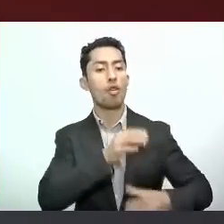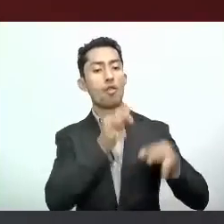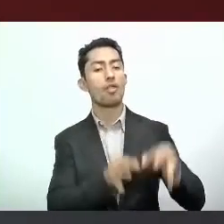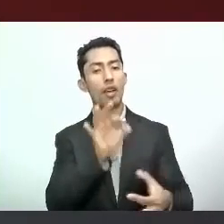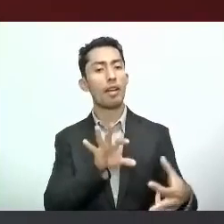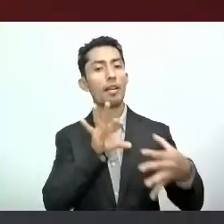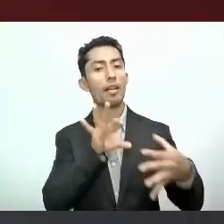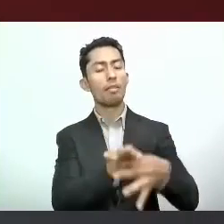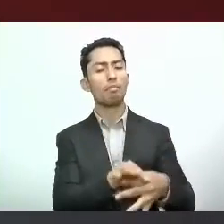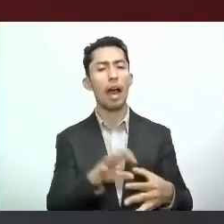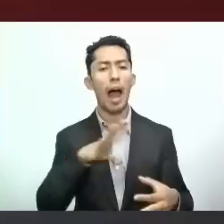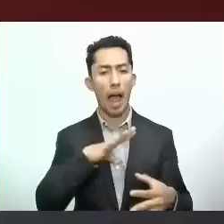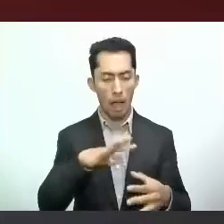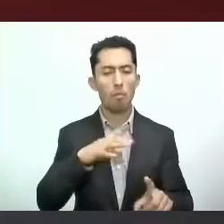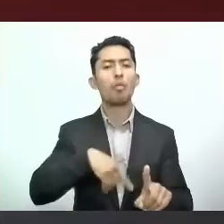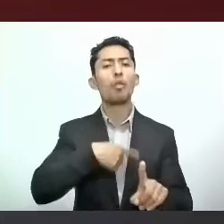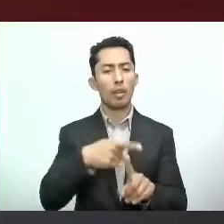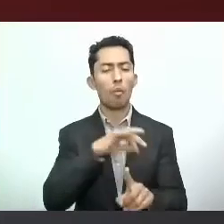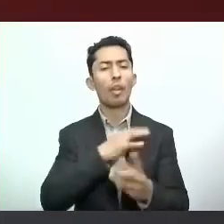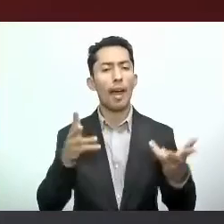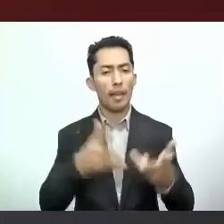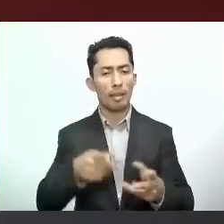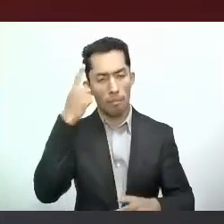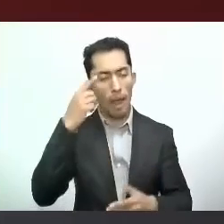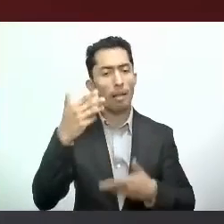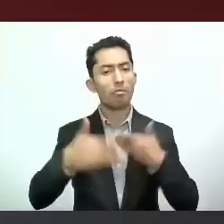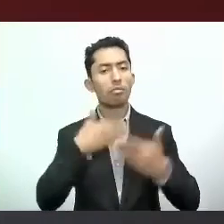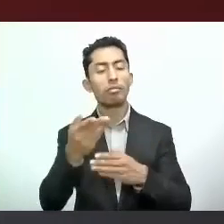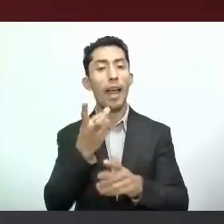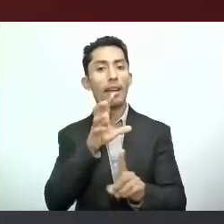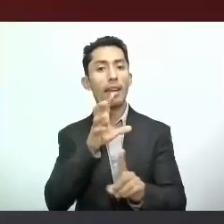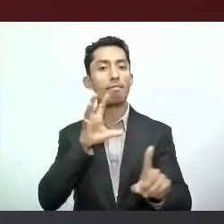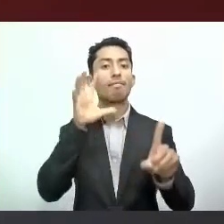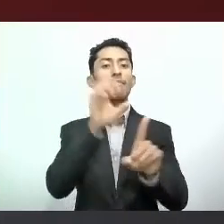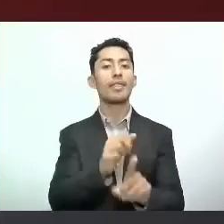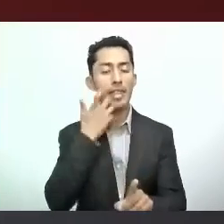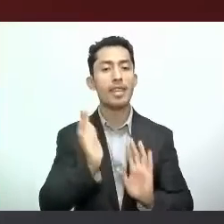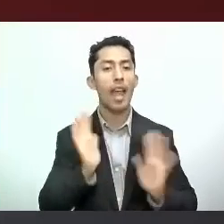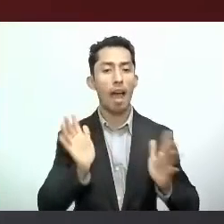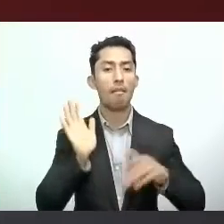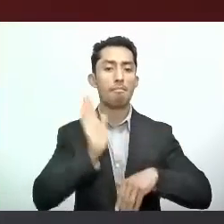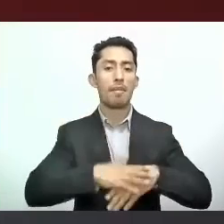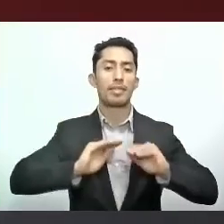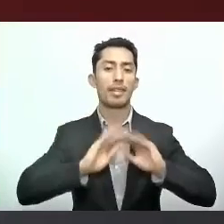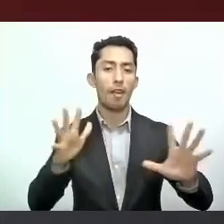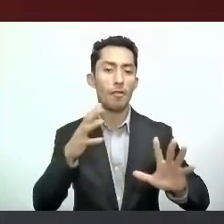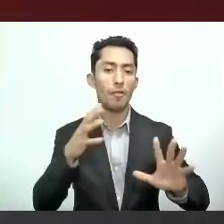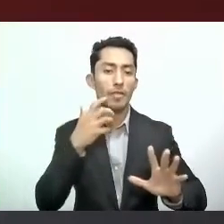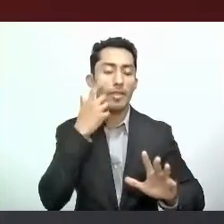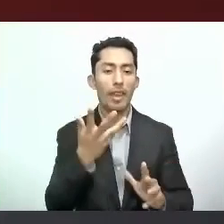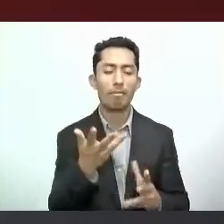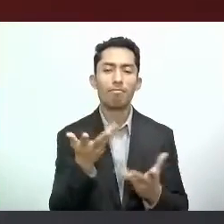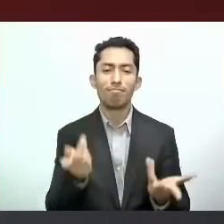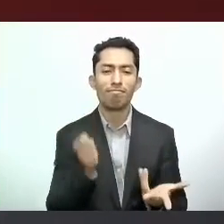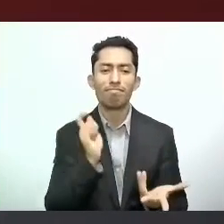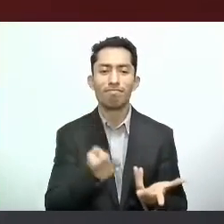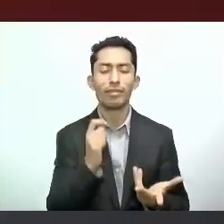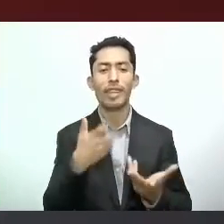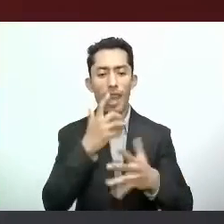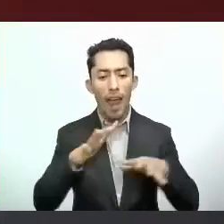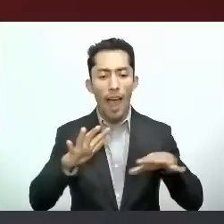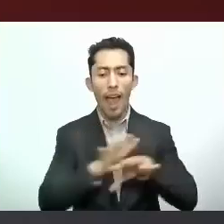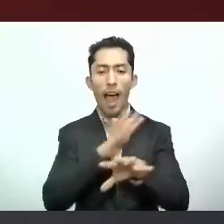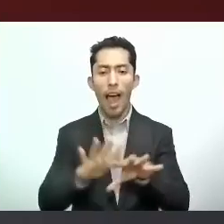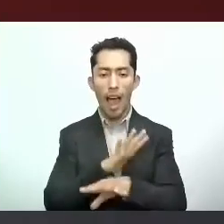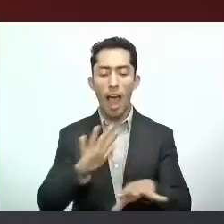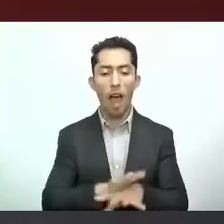prácticas para llegar hacia ese horizonte en donde ya haya mucha claridad, como no solamente se trata de cambiar o de poner una unidad de